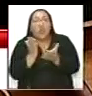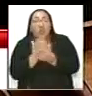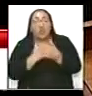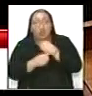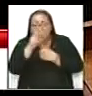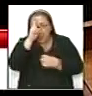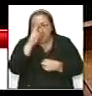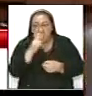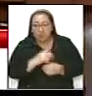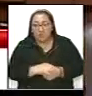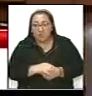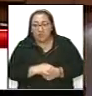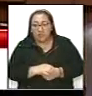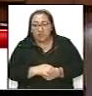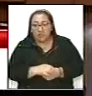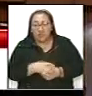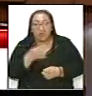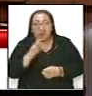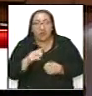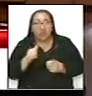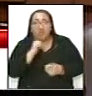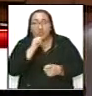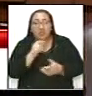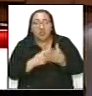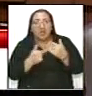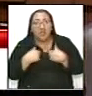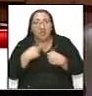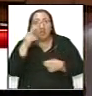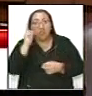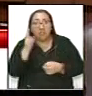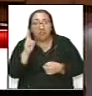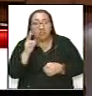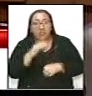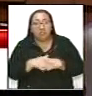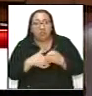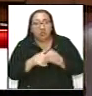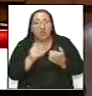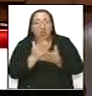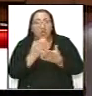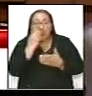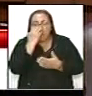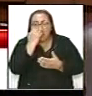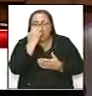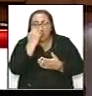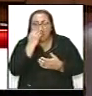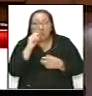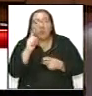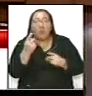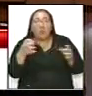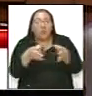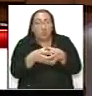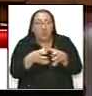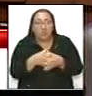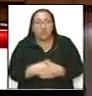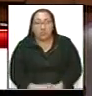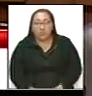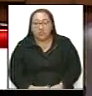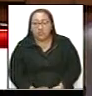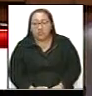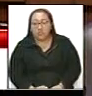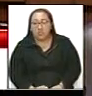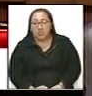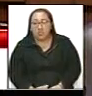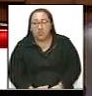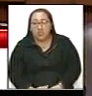país, la realidad de las carencias que tienen los maestros, sobre todo de las escuelas unidocentes, la